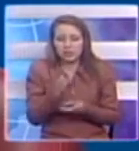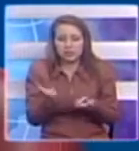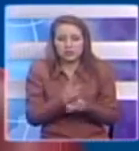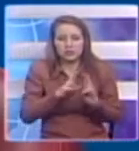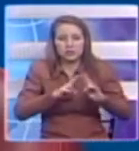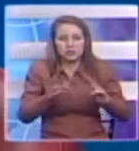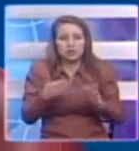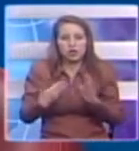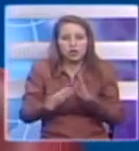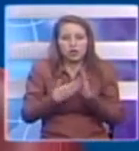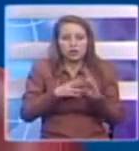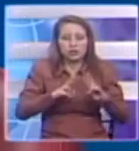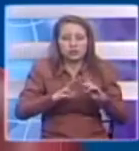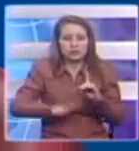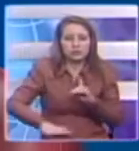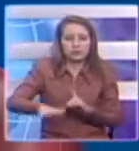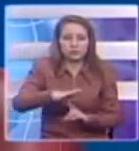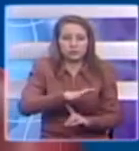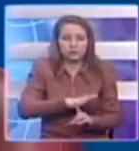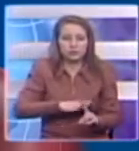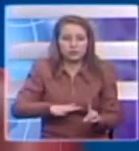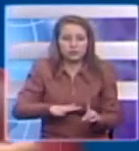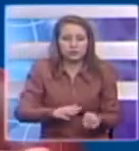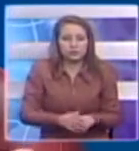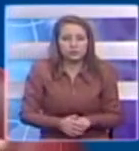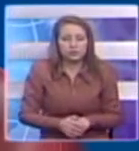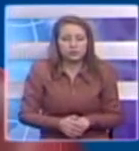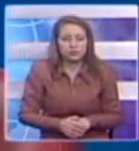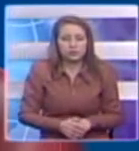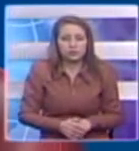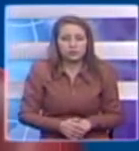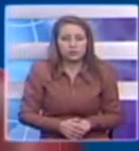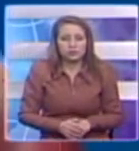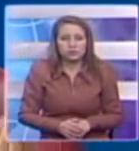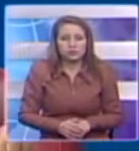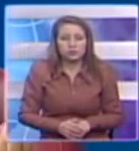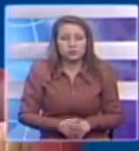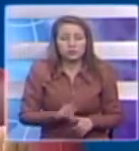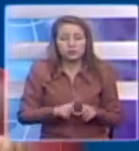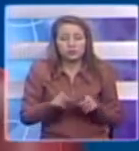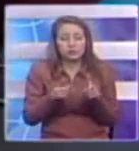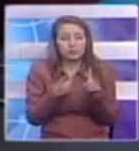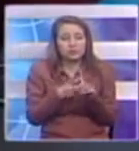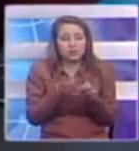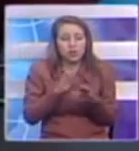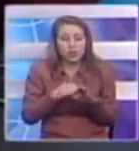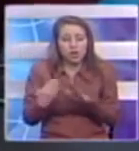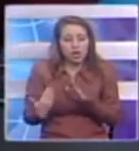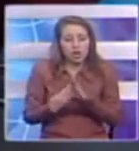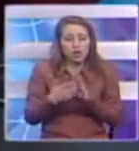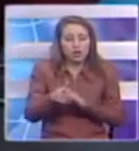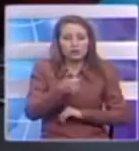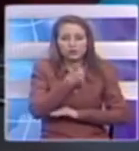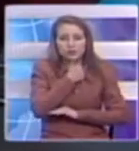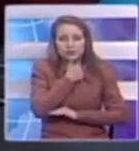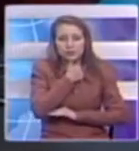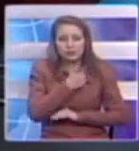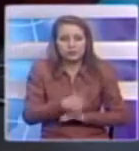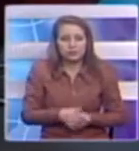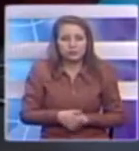ambiental contra el medio ambiente, hay delitos contra el medio ambiente, pero hay un delito contra el agua, y ese